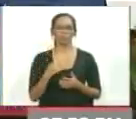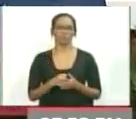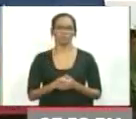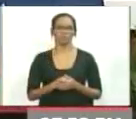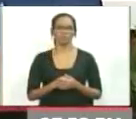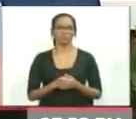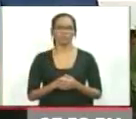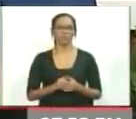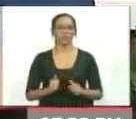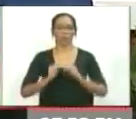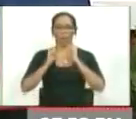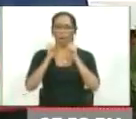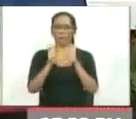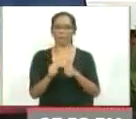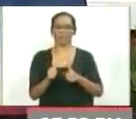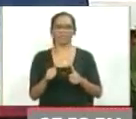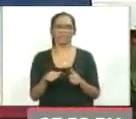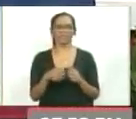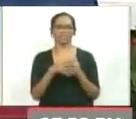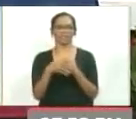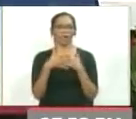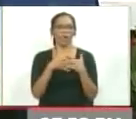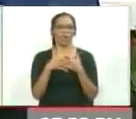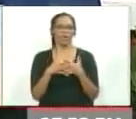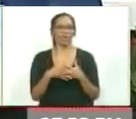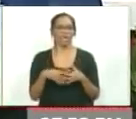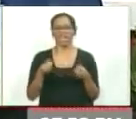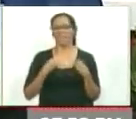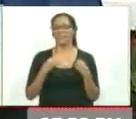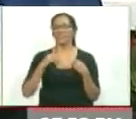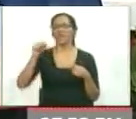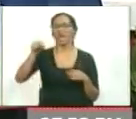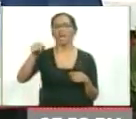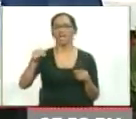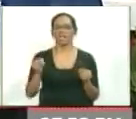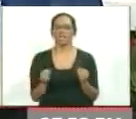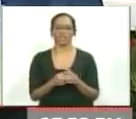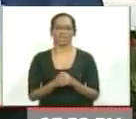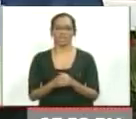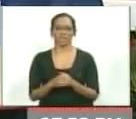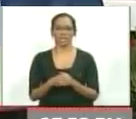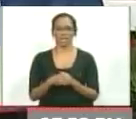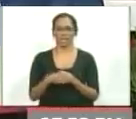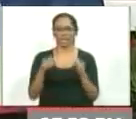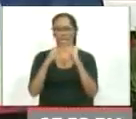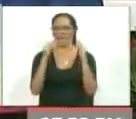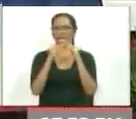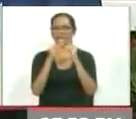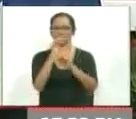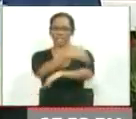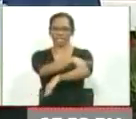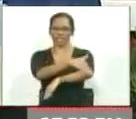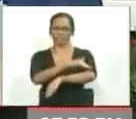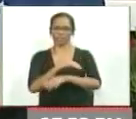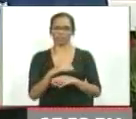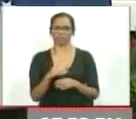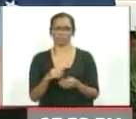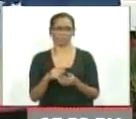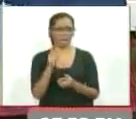Y comienzan desde allá, desde Estados Unidos. Ella vive aquí, en el bloque no sé qué cosa. Sus vecinos saben que vive